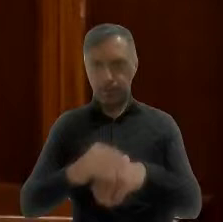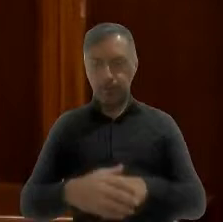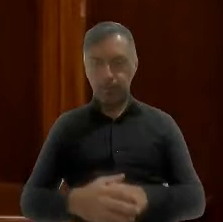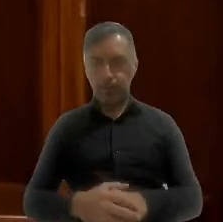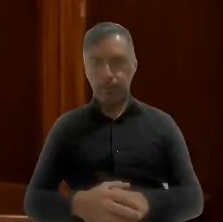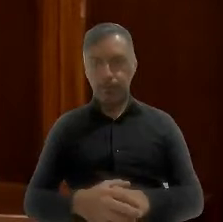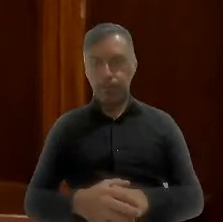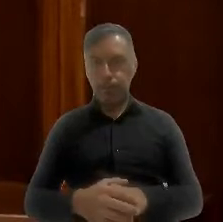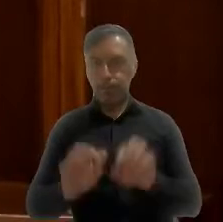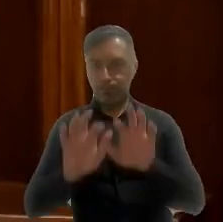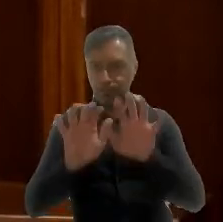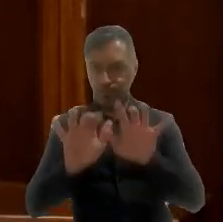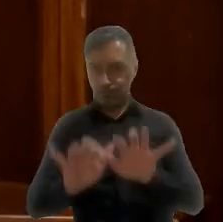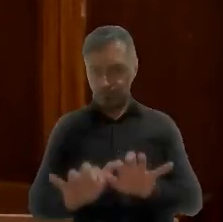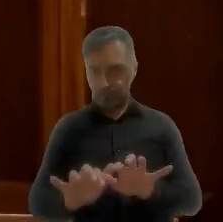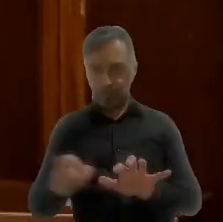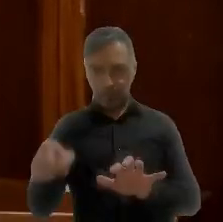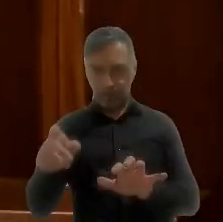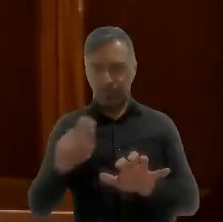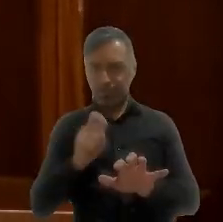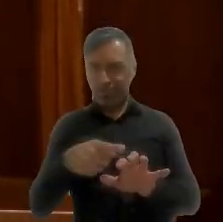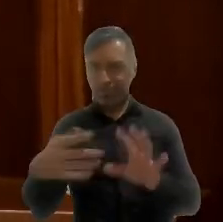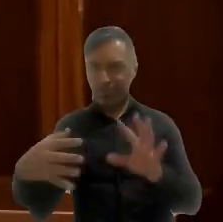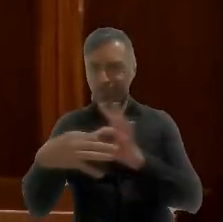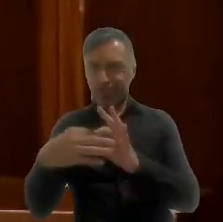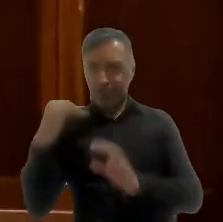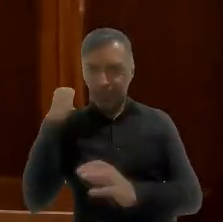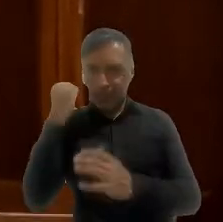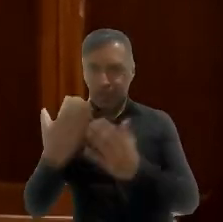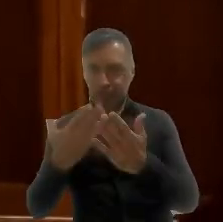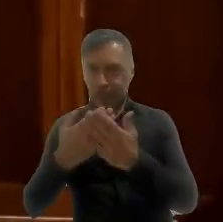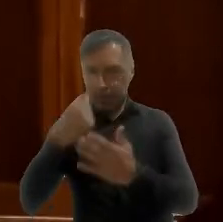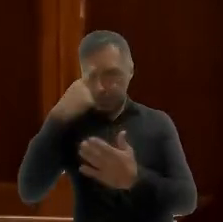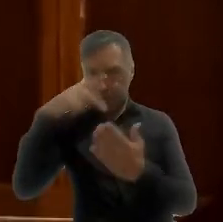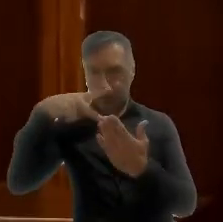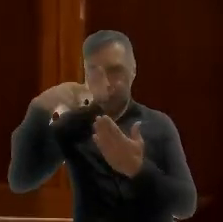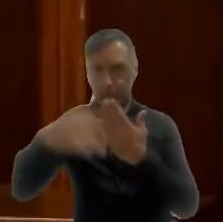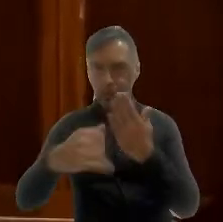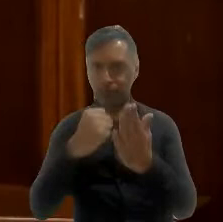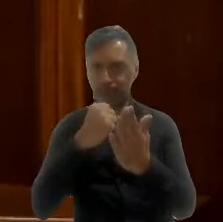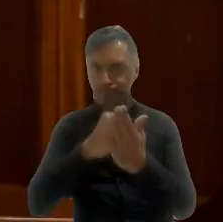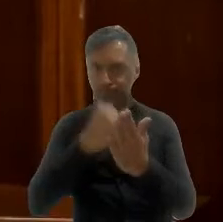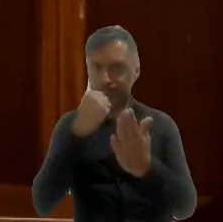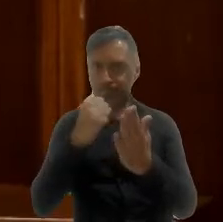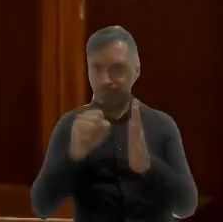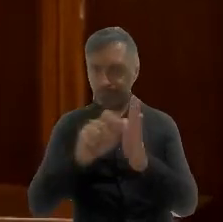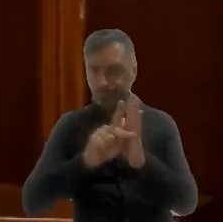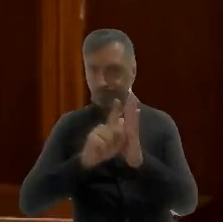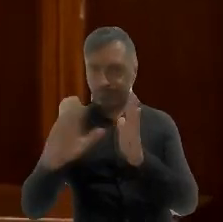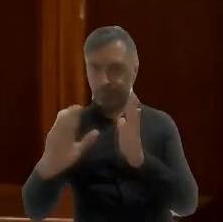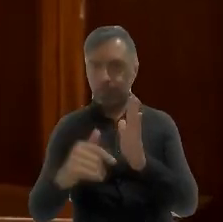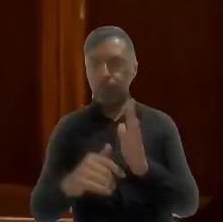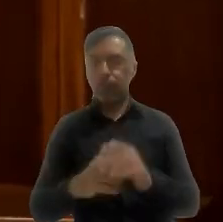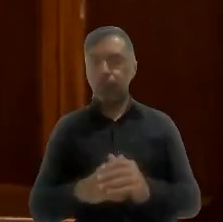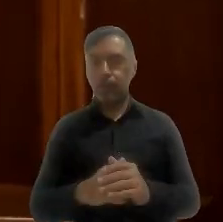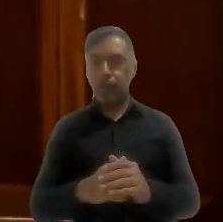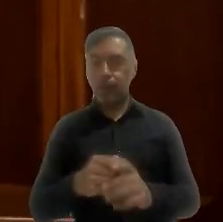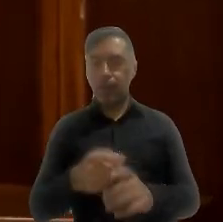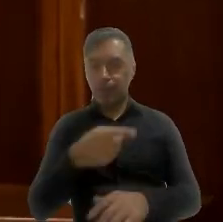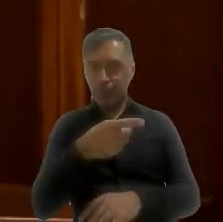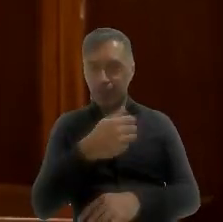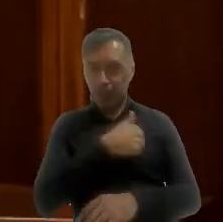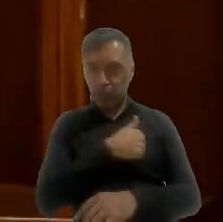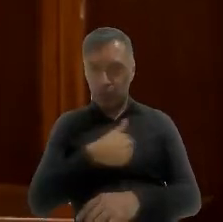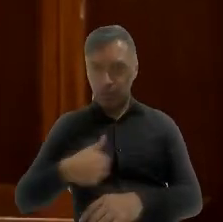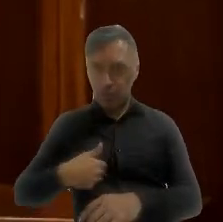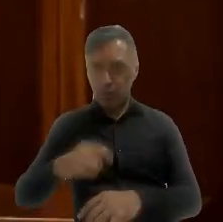Dictamen formulado a la iniciativa con proyecto de decreto por el que se autoriza al Honorable Ayuntamiento de